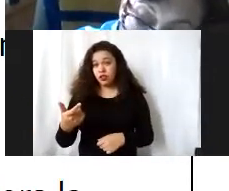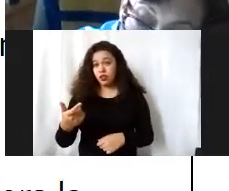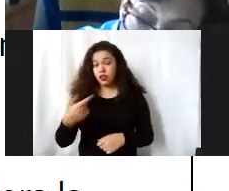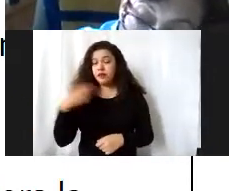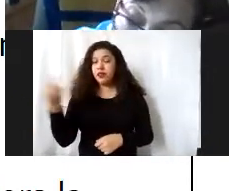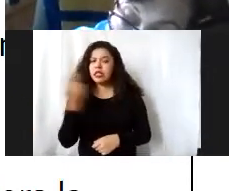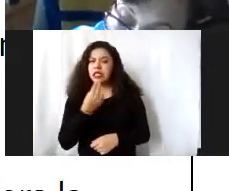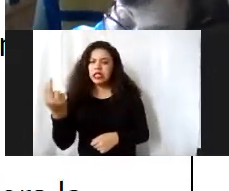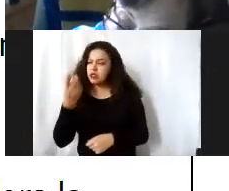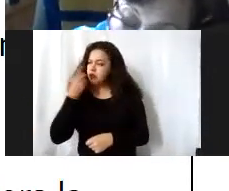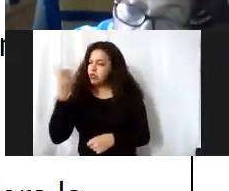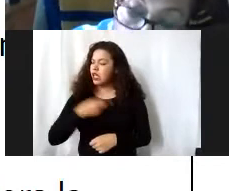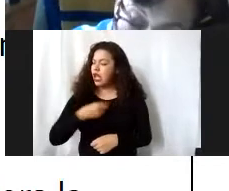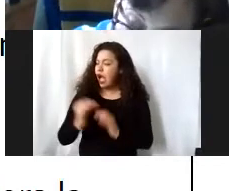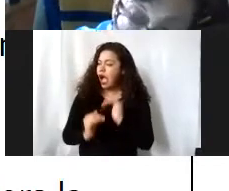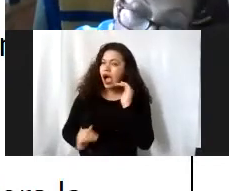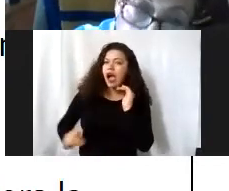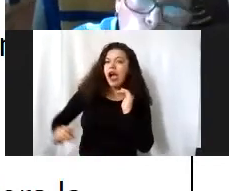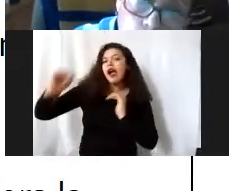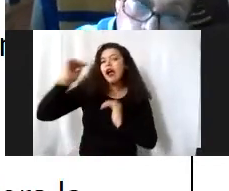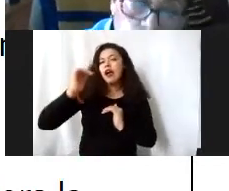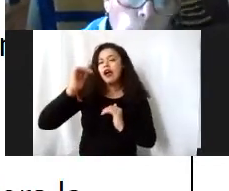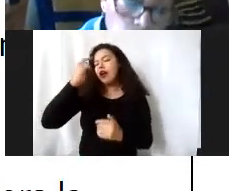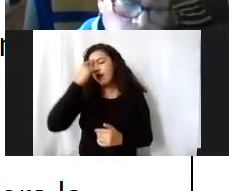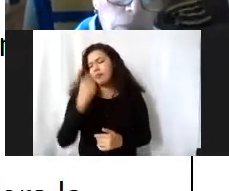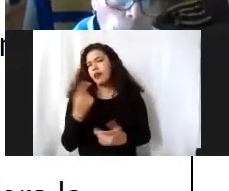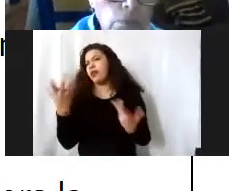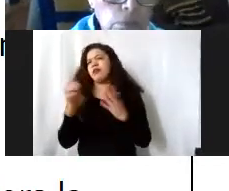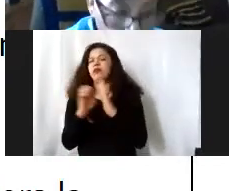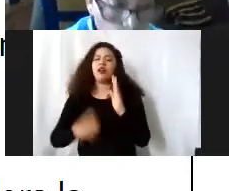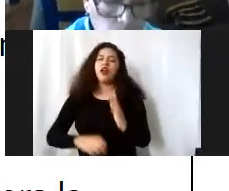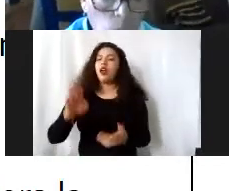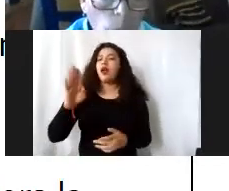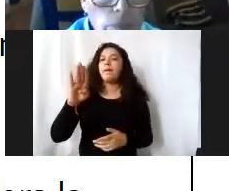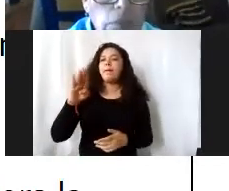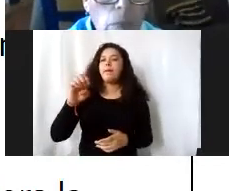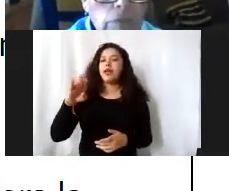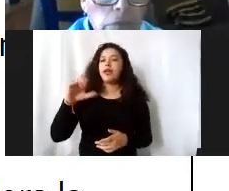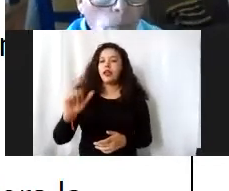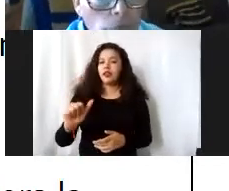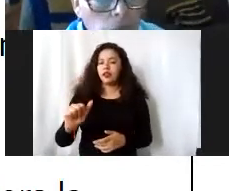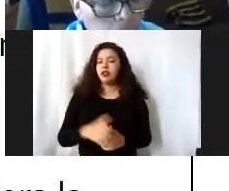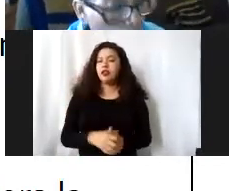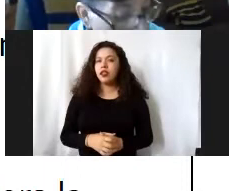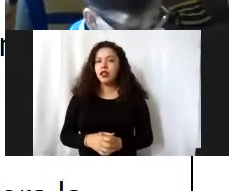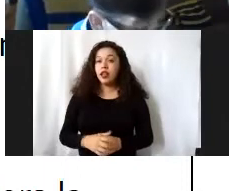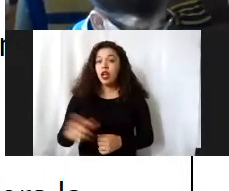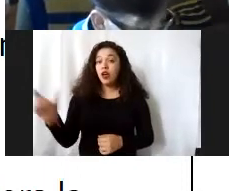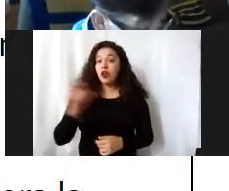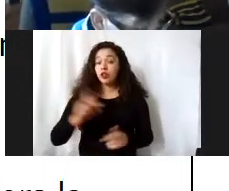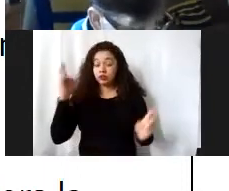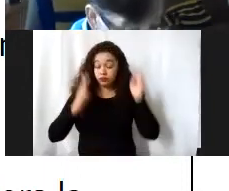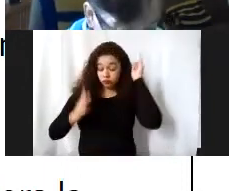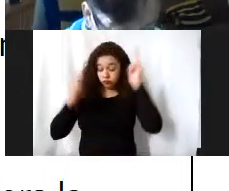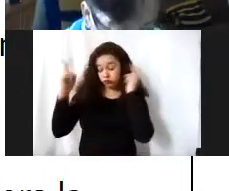necesidad alta en cuanto a, por ejemplo, beca. Y cuando se hace la visita